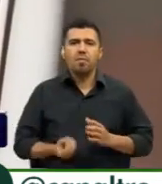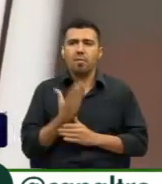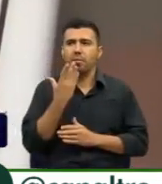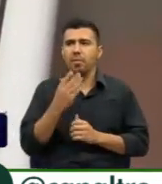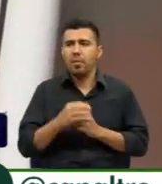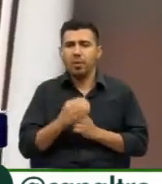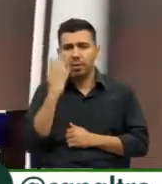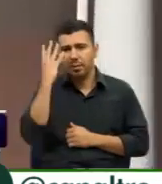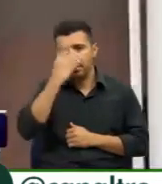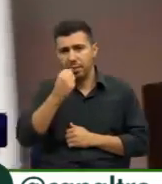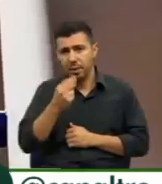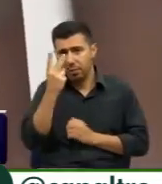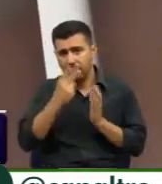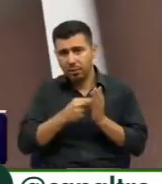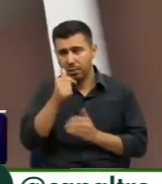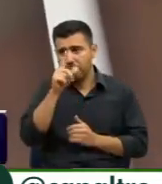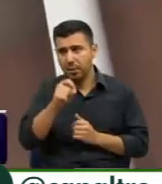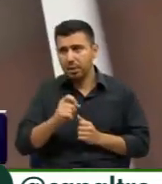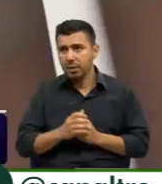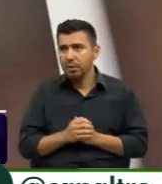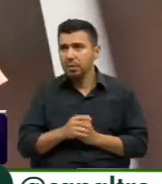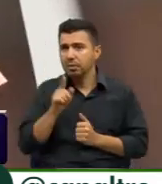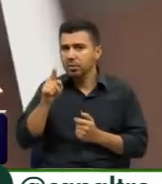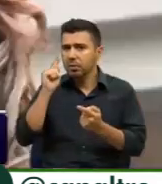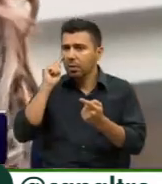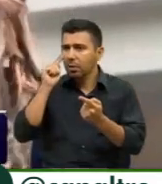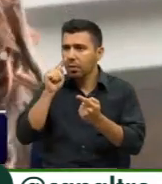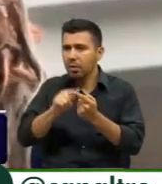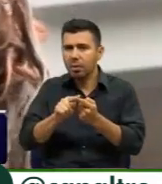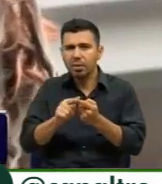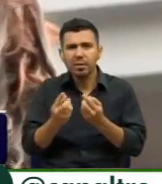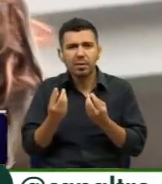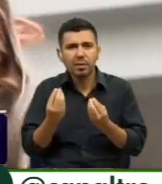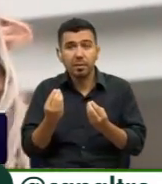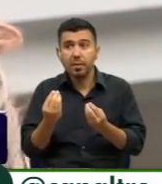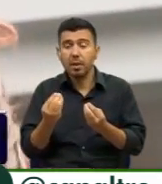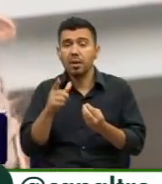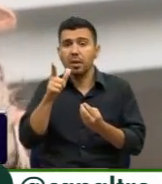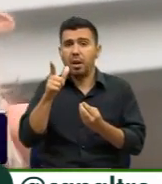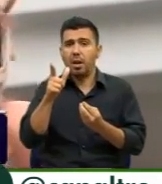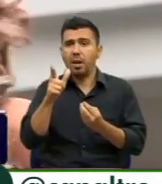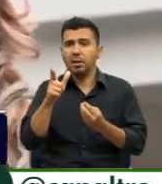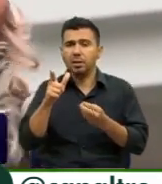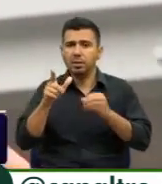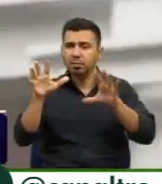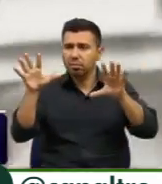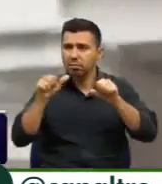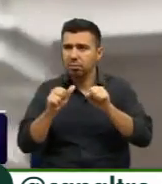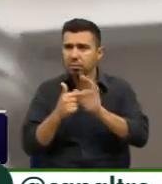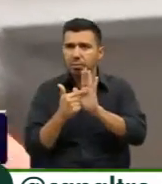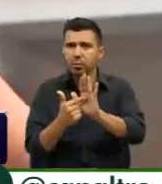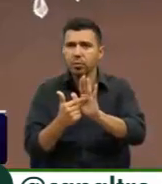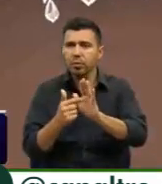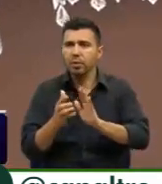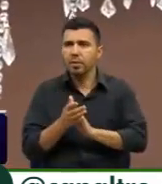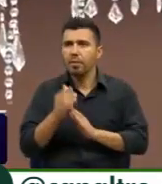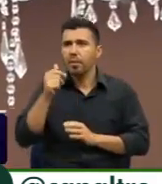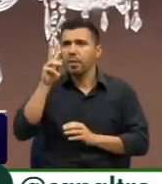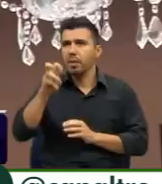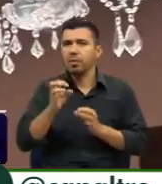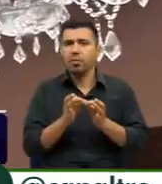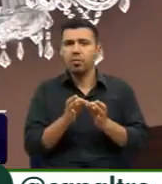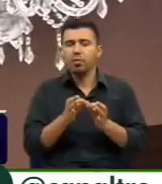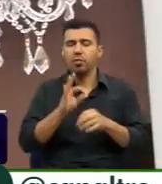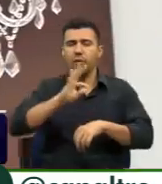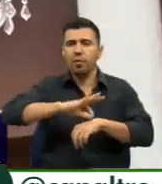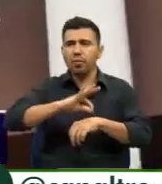Propósito 2016. Y es que el objetivo principal de este gran evento es recaudar fondos para 18 fundaciones del Departamento